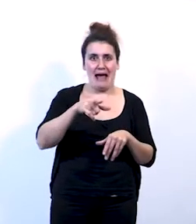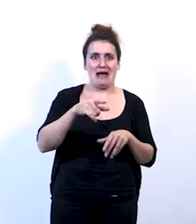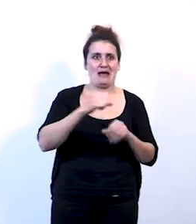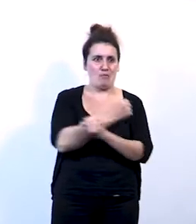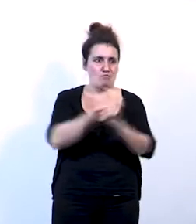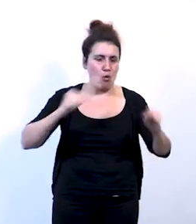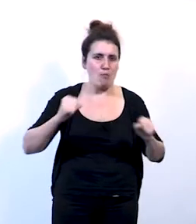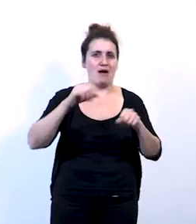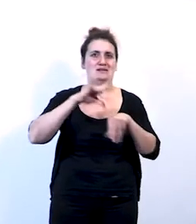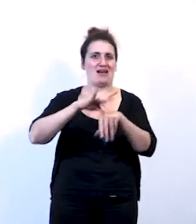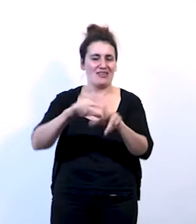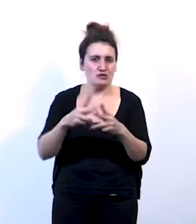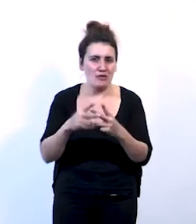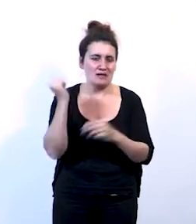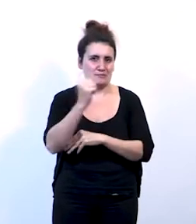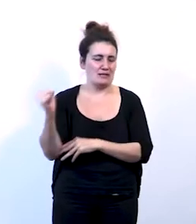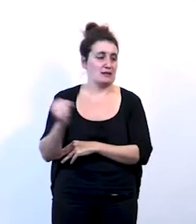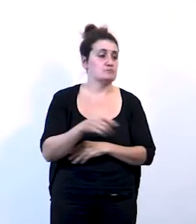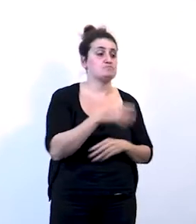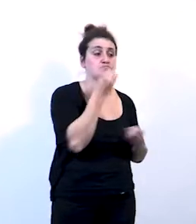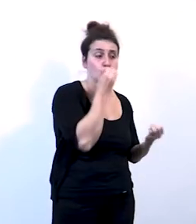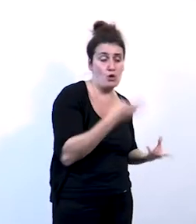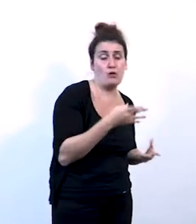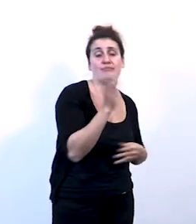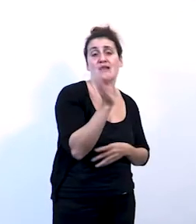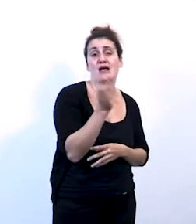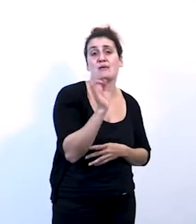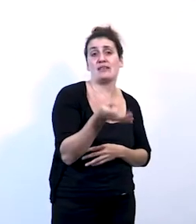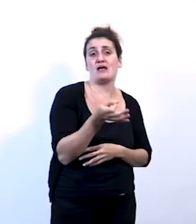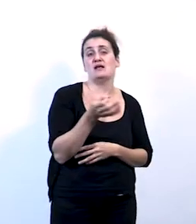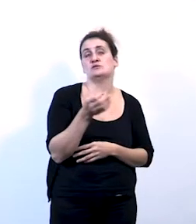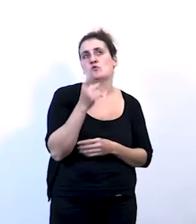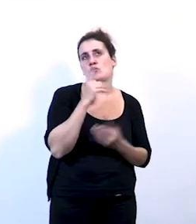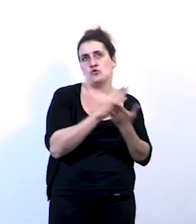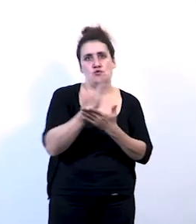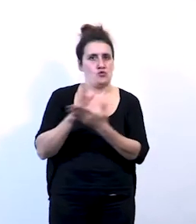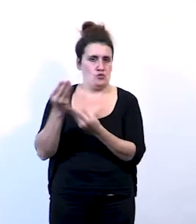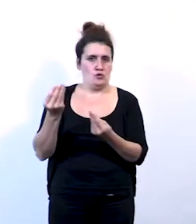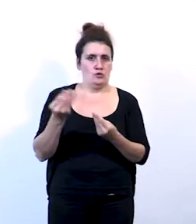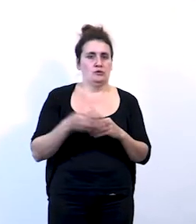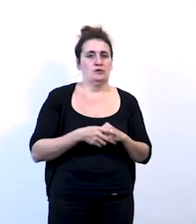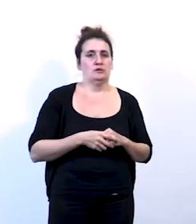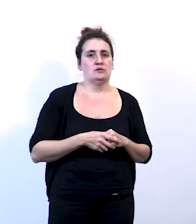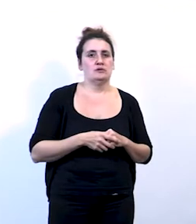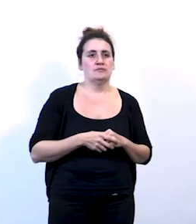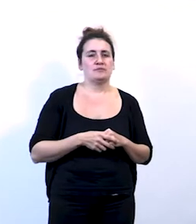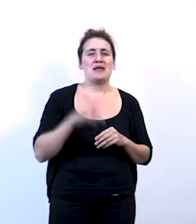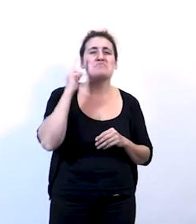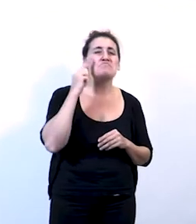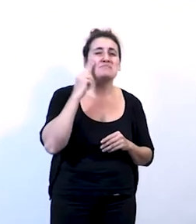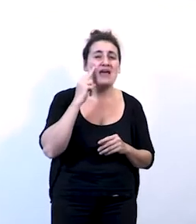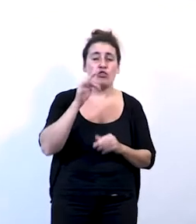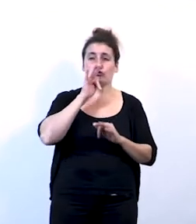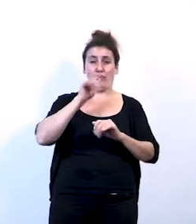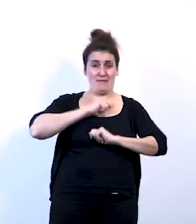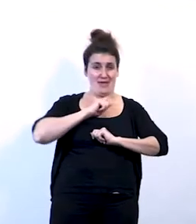agendas sociales? Bueno, la verdad es que es por muchos lados. La verdad que no ha llegado tanto miedo porque seguimos